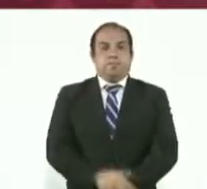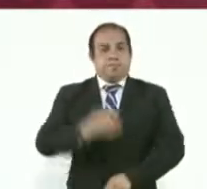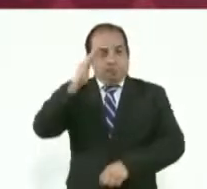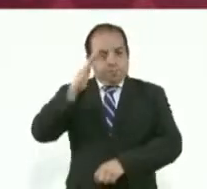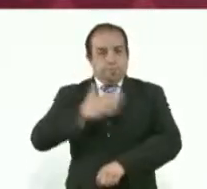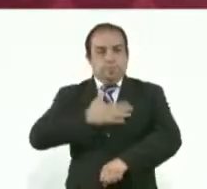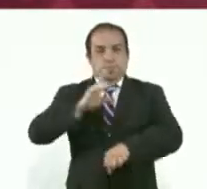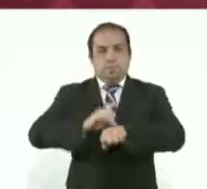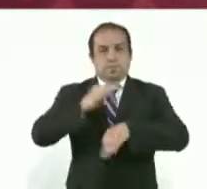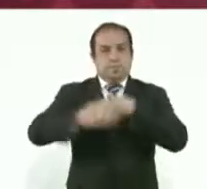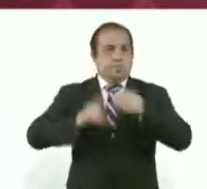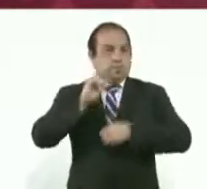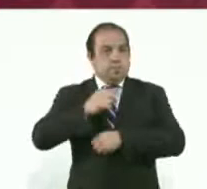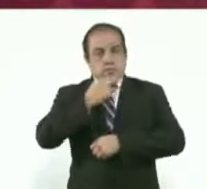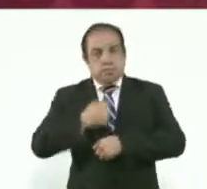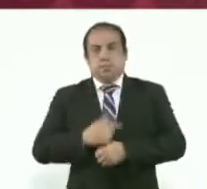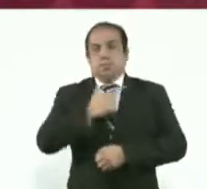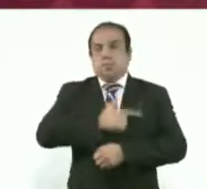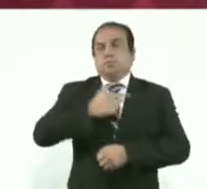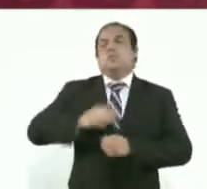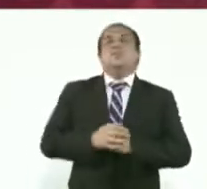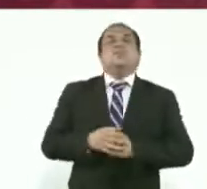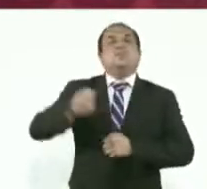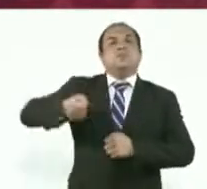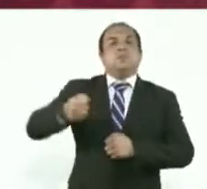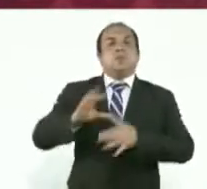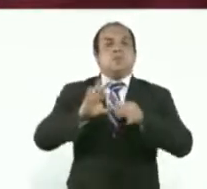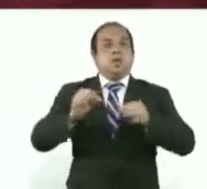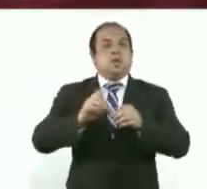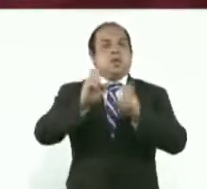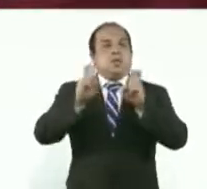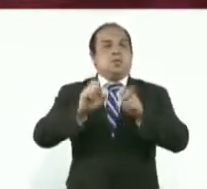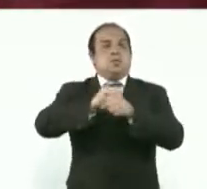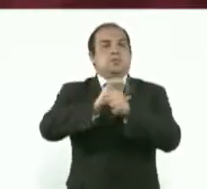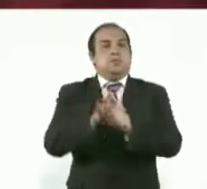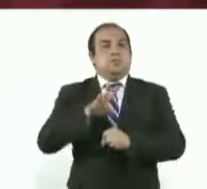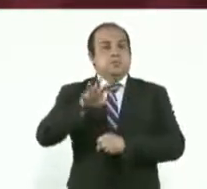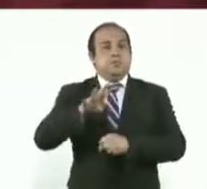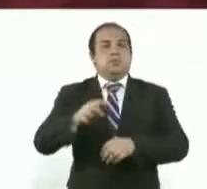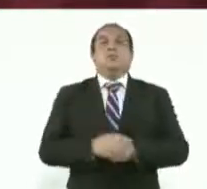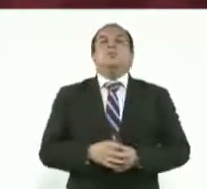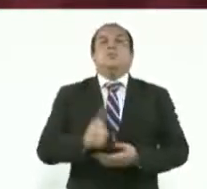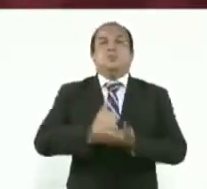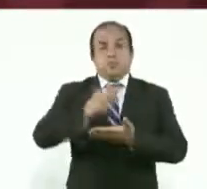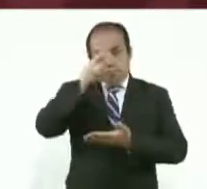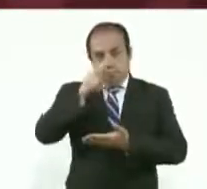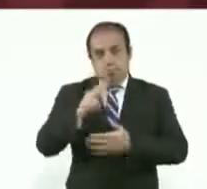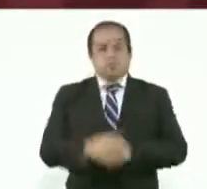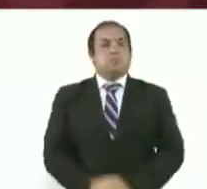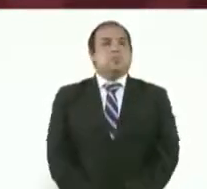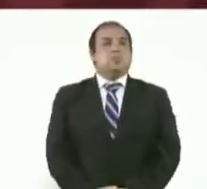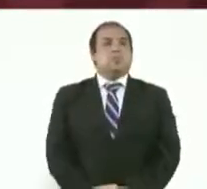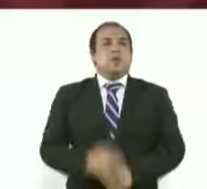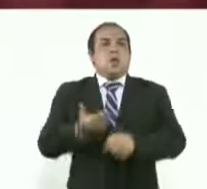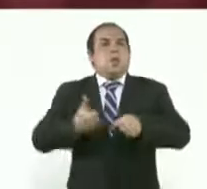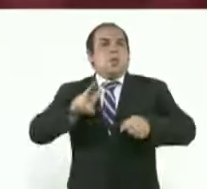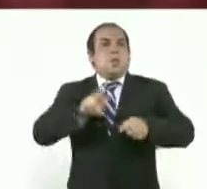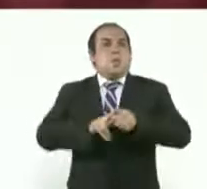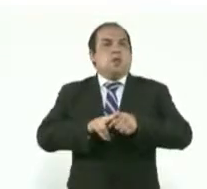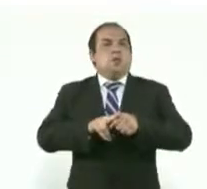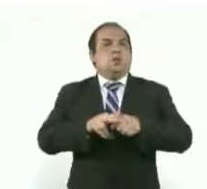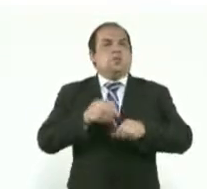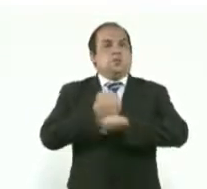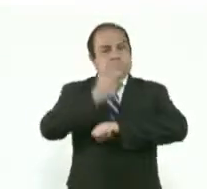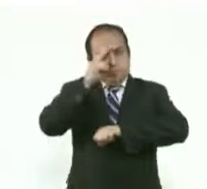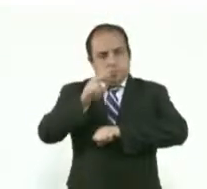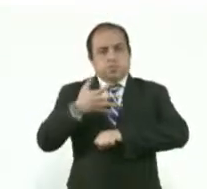Hola, buenos días a todos, gusto saludarlos. Les platicamos cómo va la situación de la pandemia COVID-19 en la Ciudad de México. Siguiente. En términos de hospitalizados en el Valle